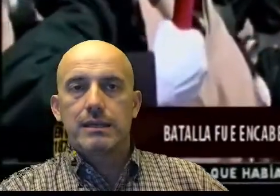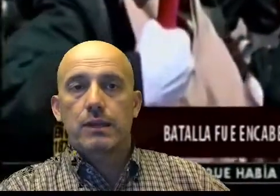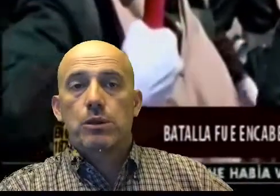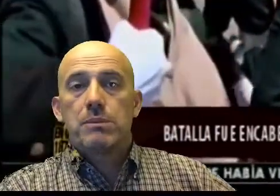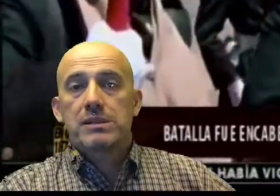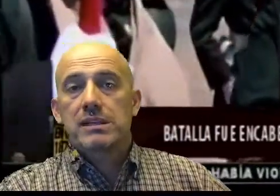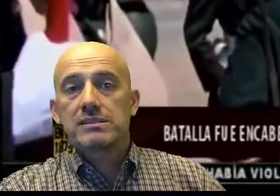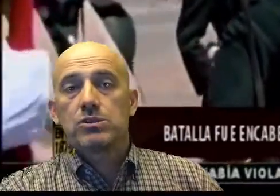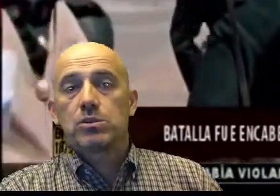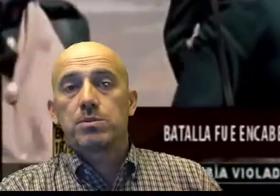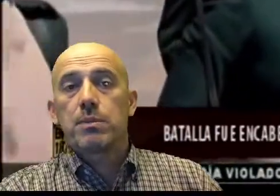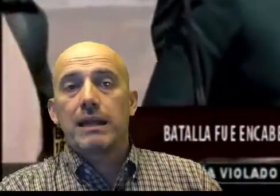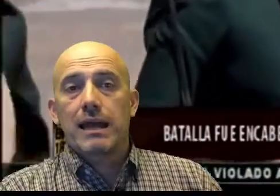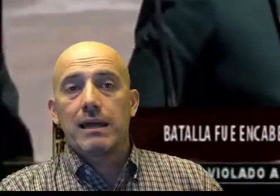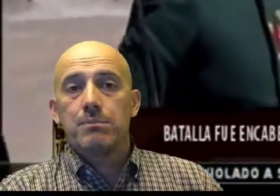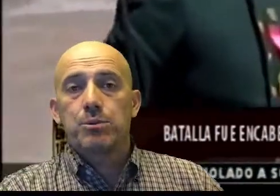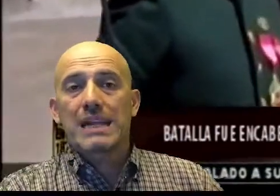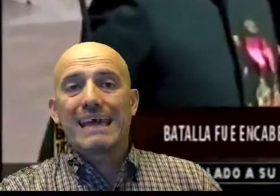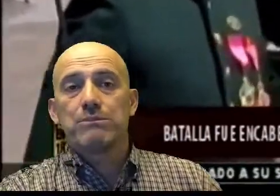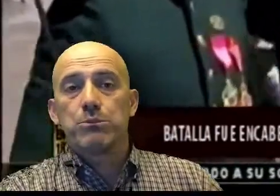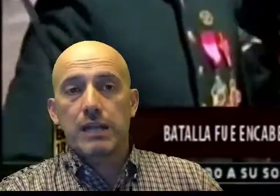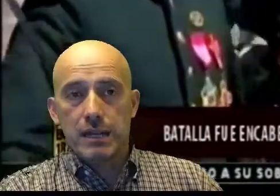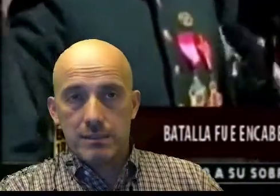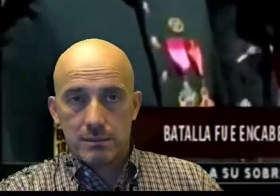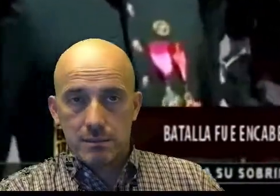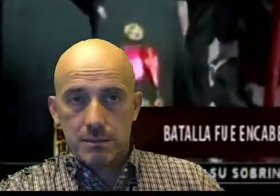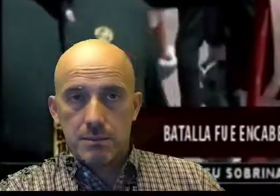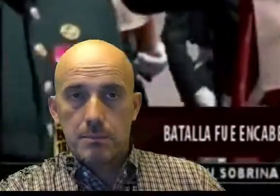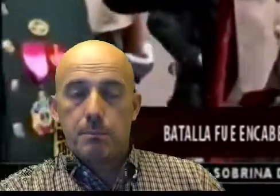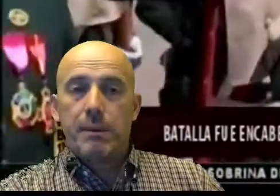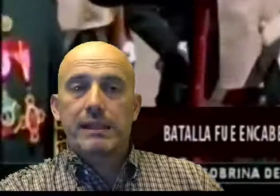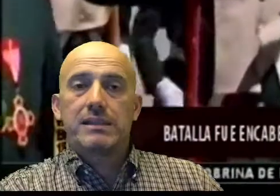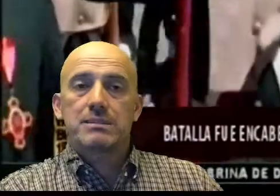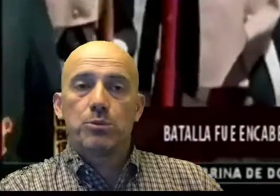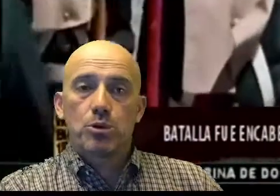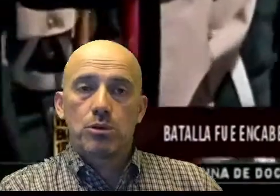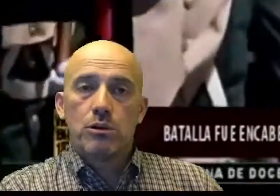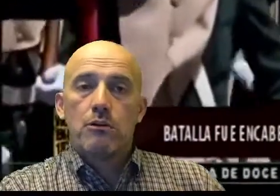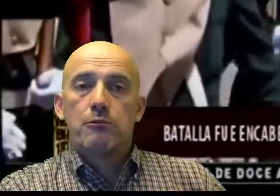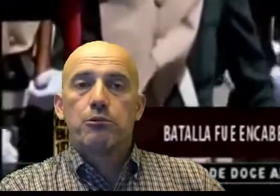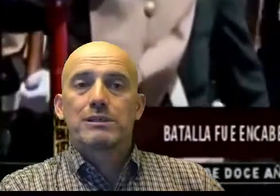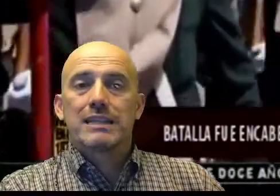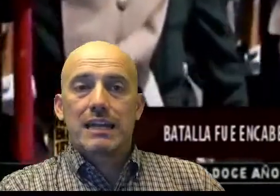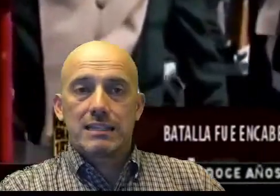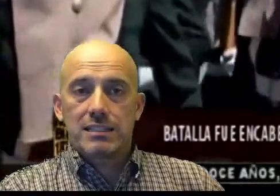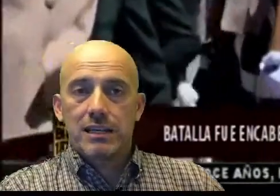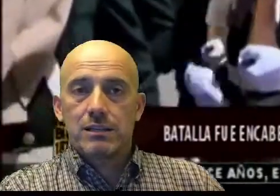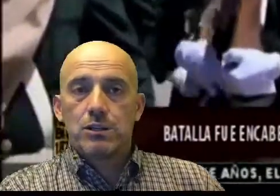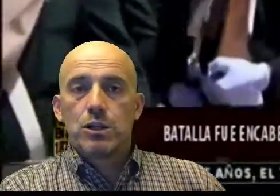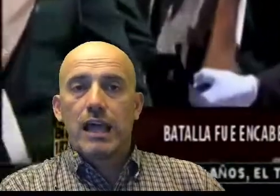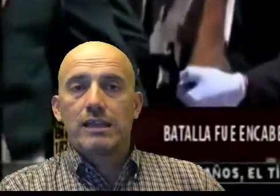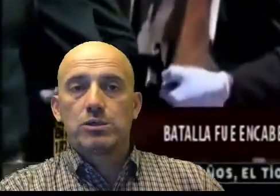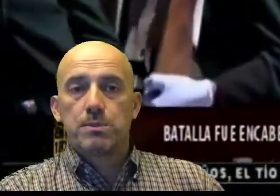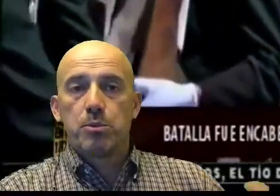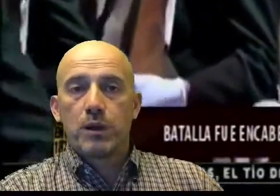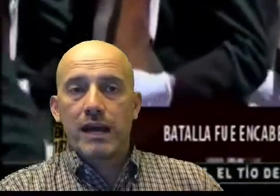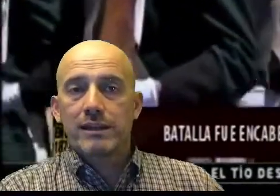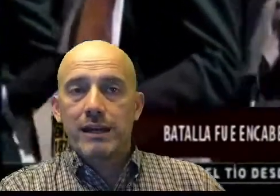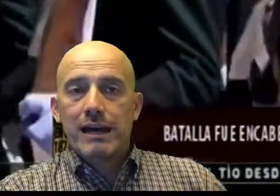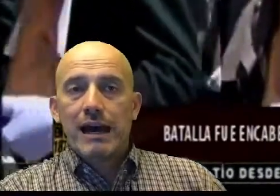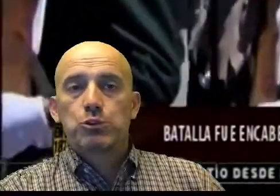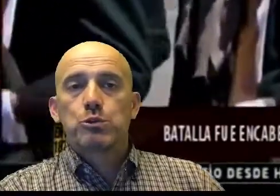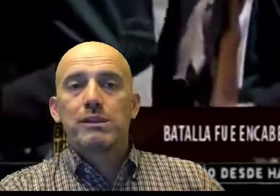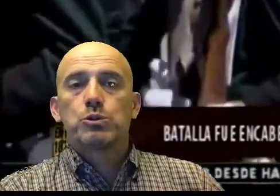y que actualmente está siendo propalada por evo morales para de ese modo fortalecer la adhesión